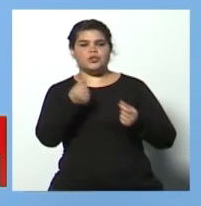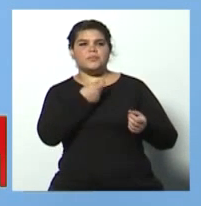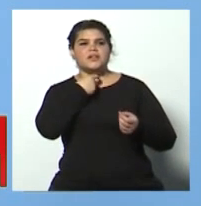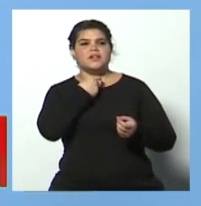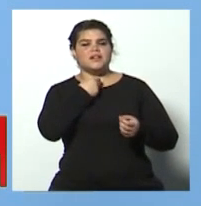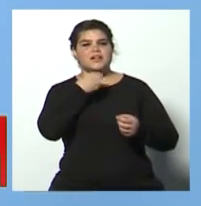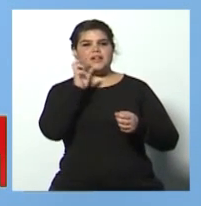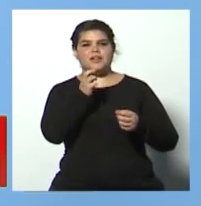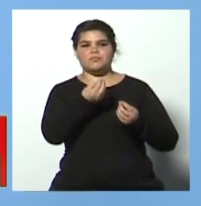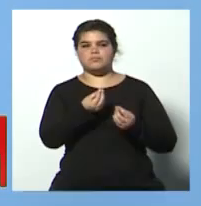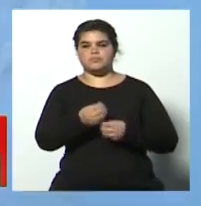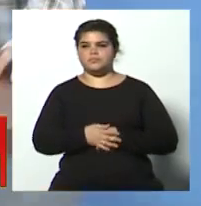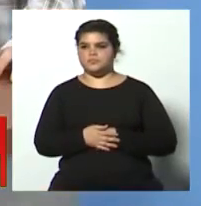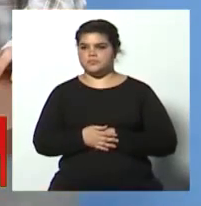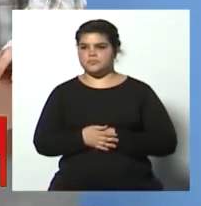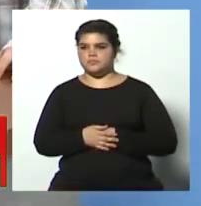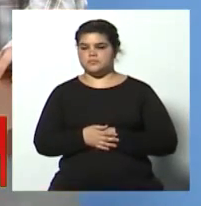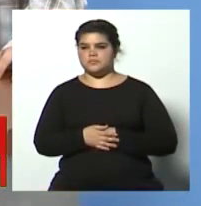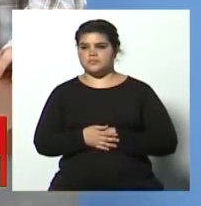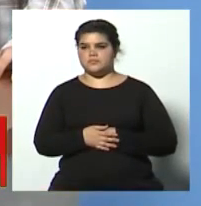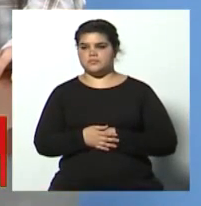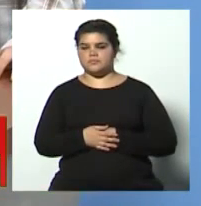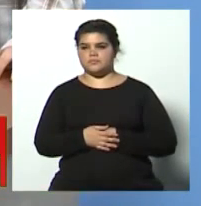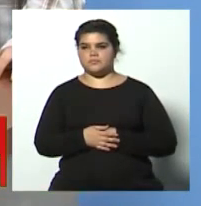en dicha divisa? Y